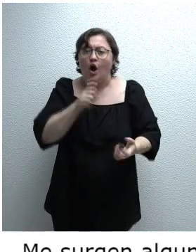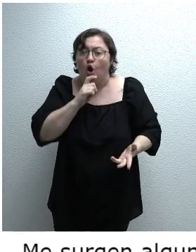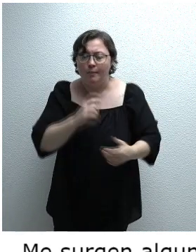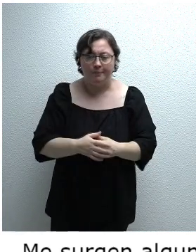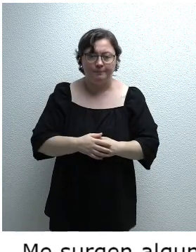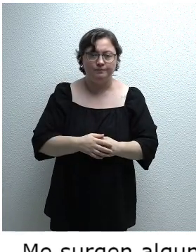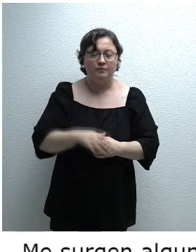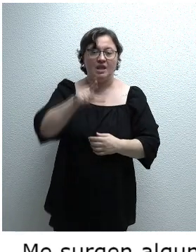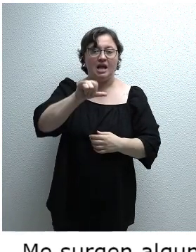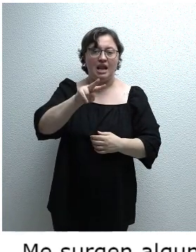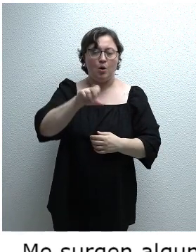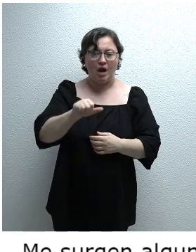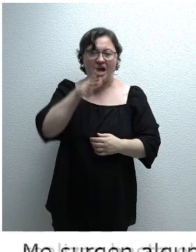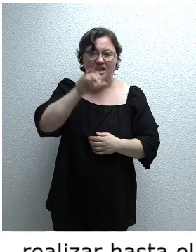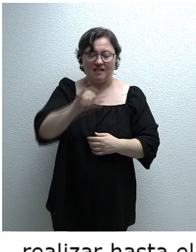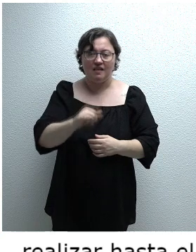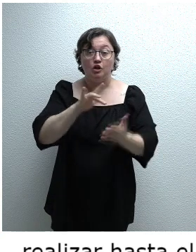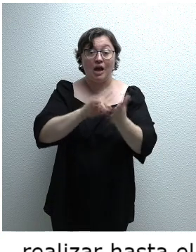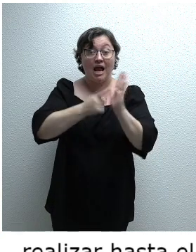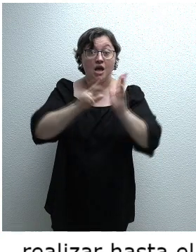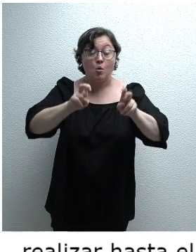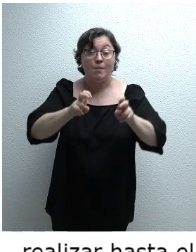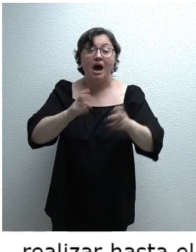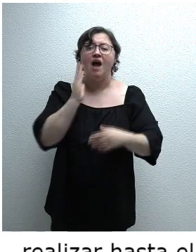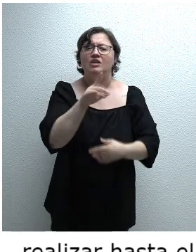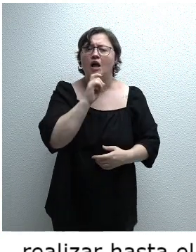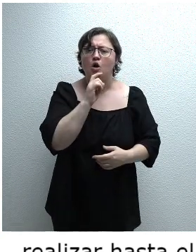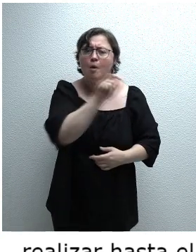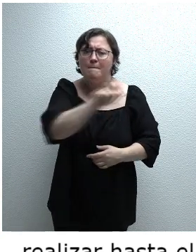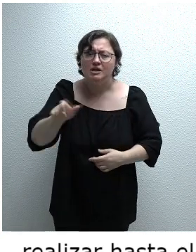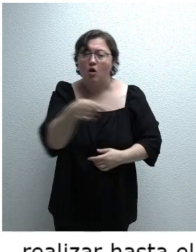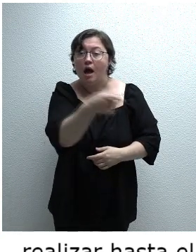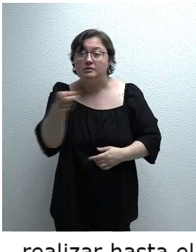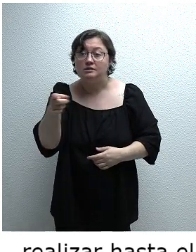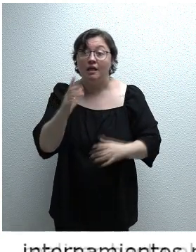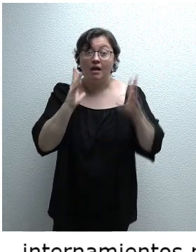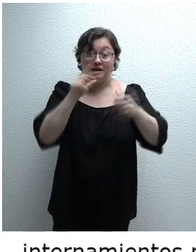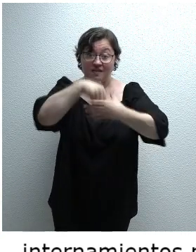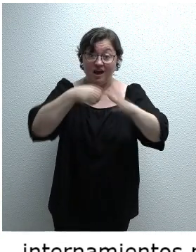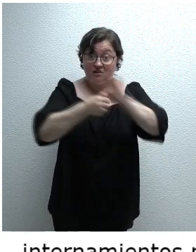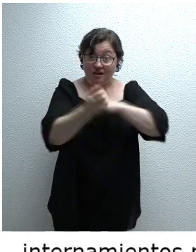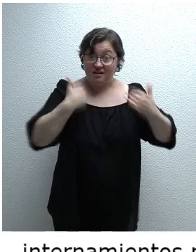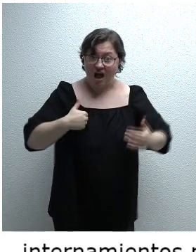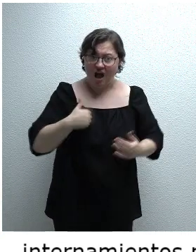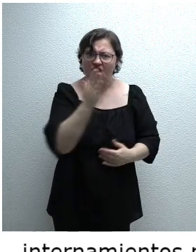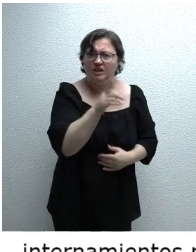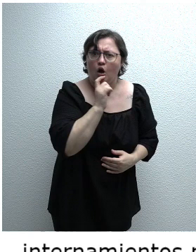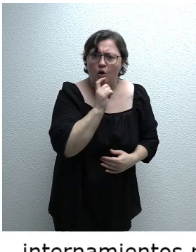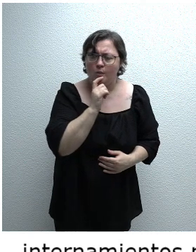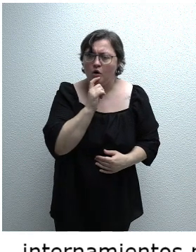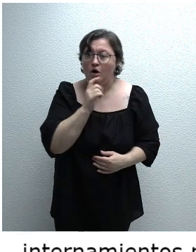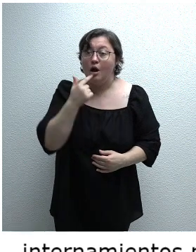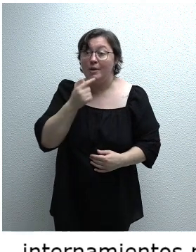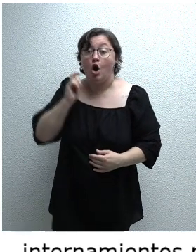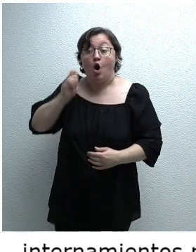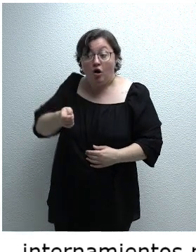Hernández, me gustaría saber si esta nueva legislación afecta de algún modo a las personas que están ingresadas en residencias de mayores bajo el amparo de un